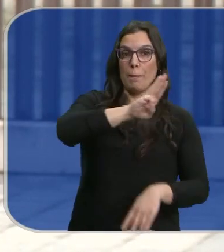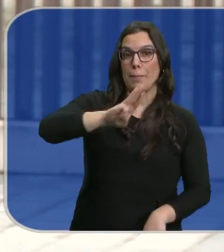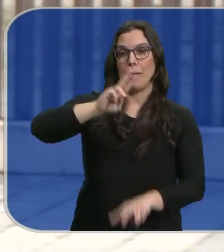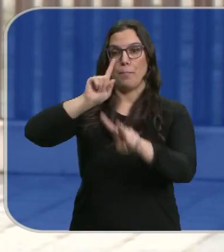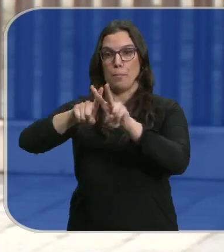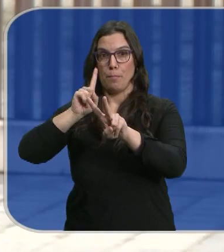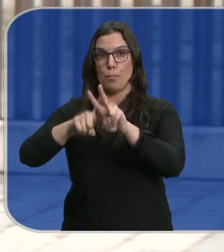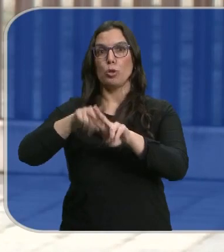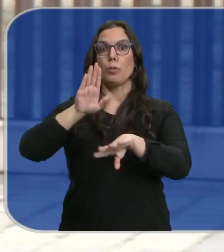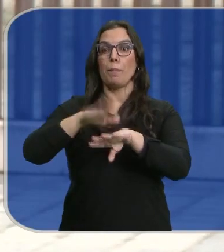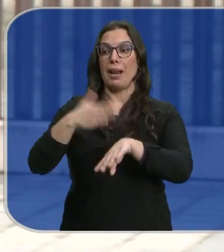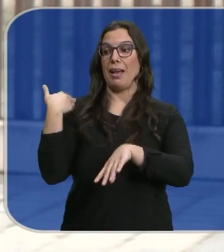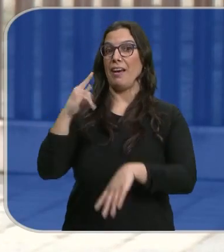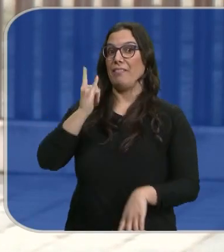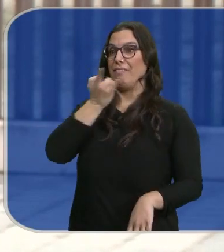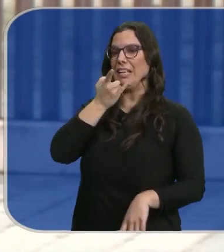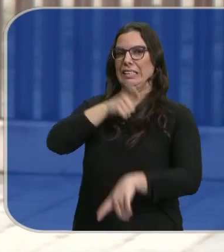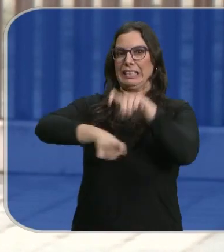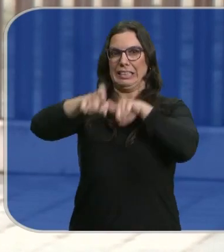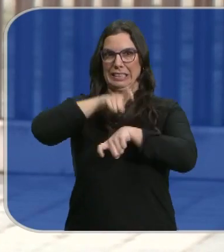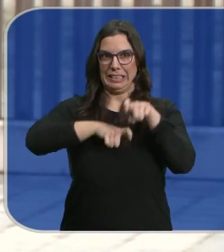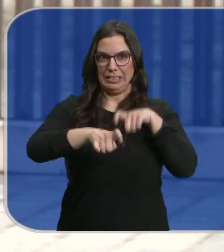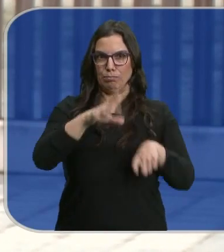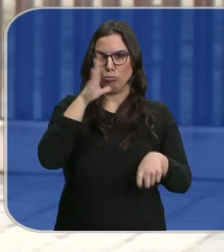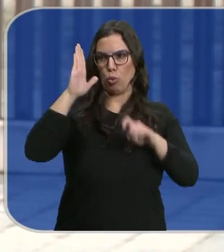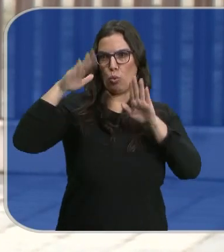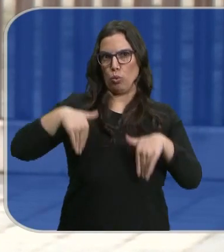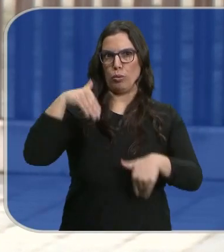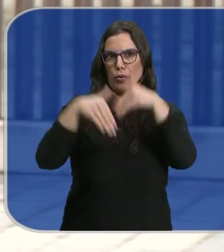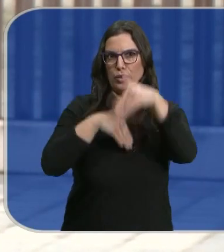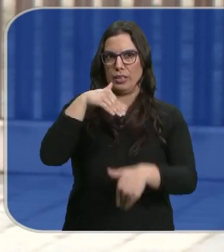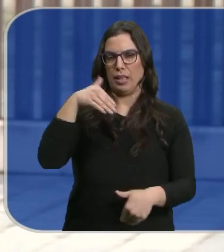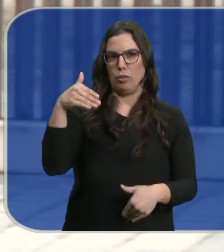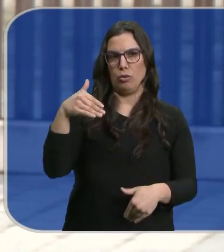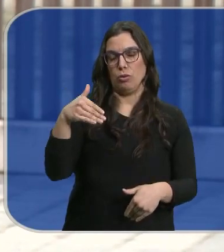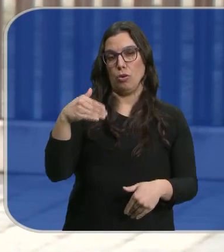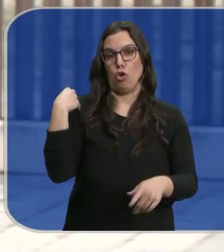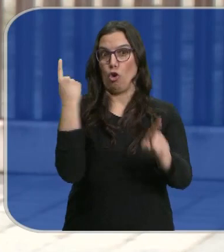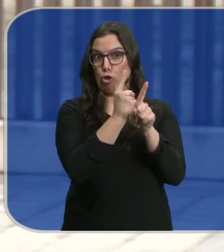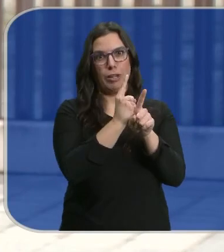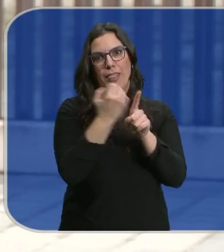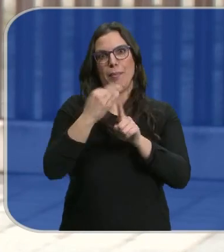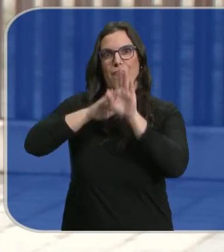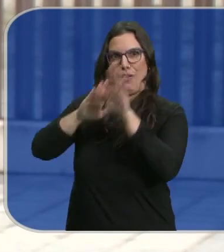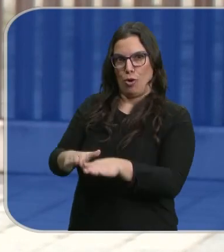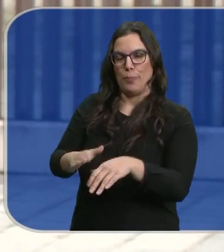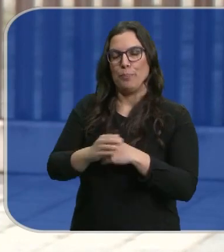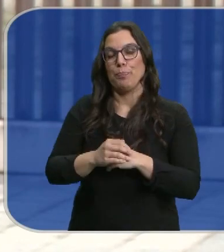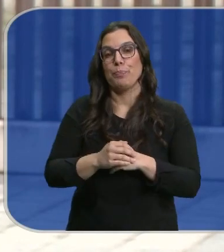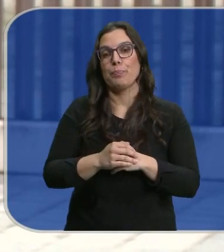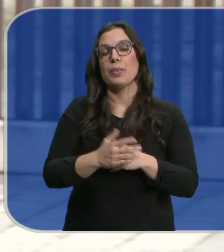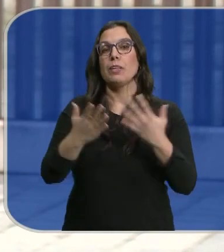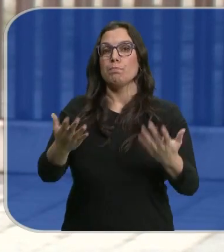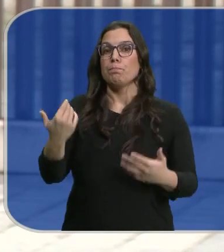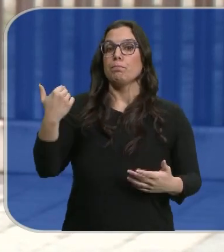y Vox para enmendar su error en esa votación del último pleno donde votaron en contra. Una vez aceptada